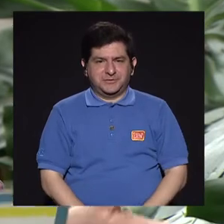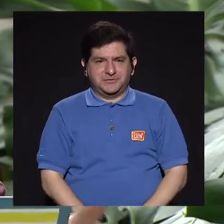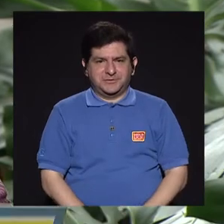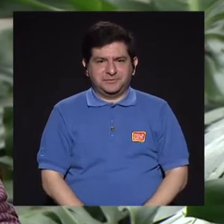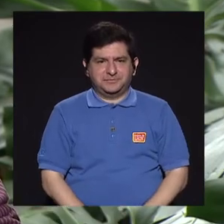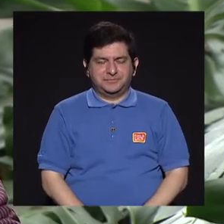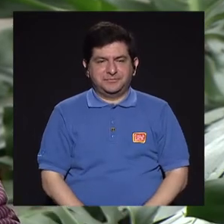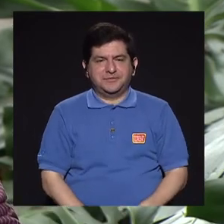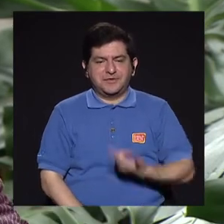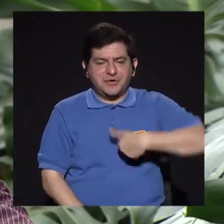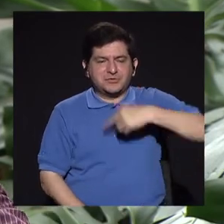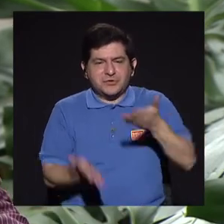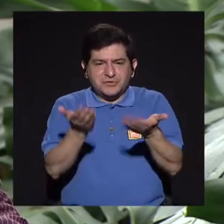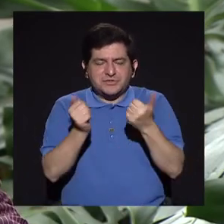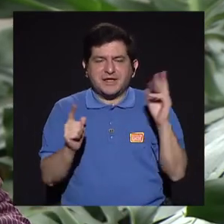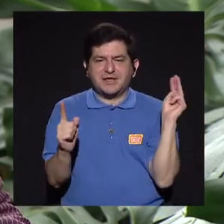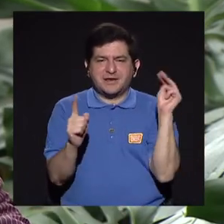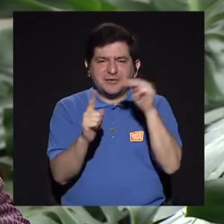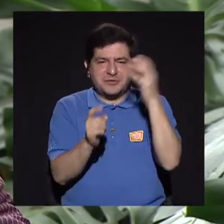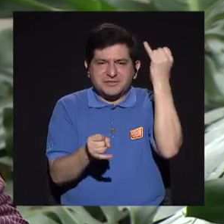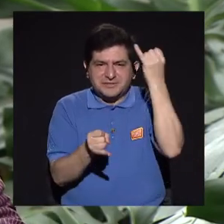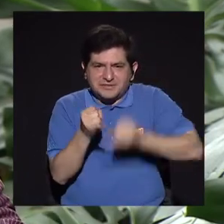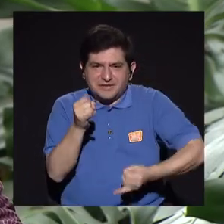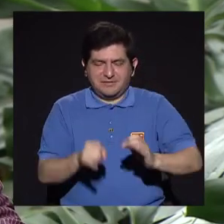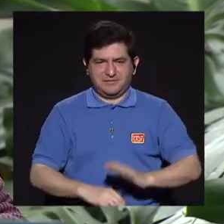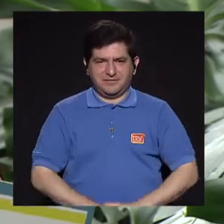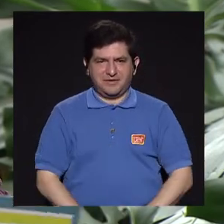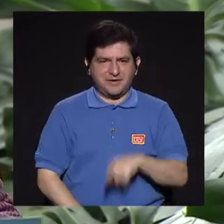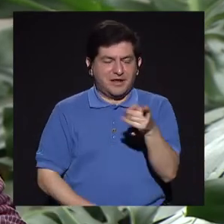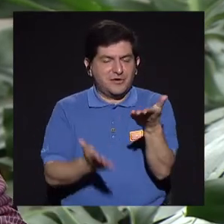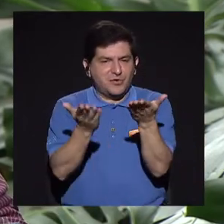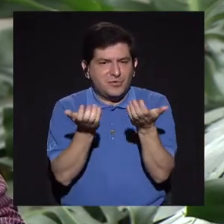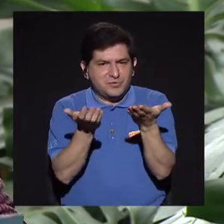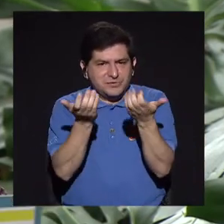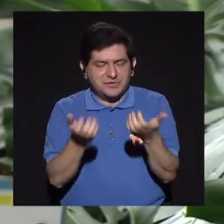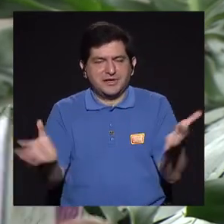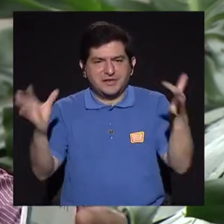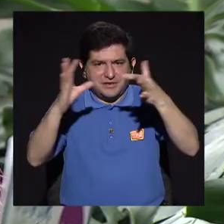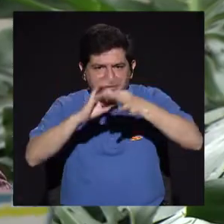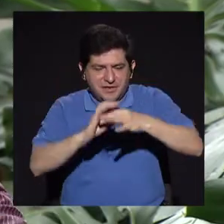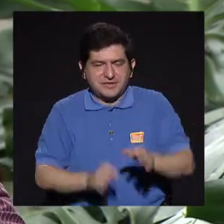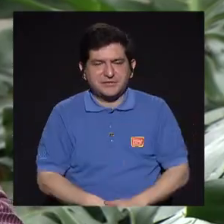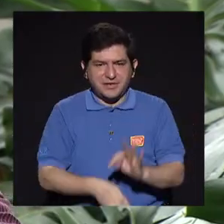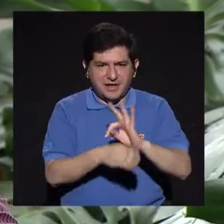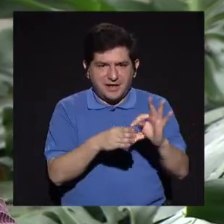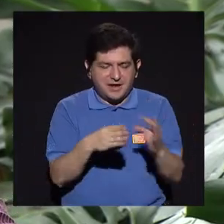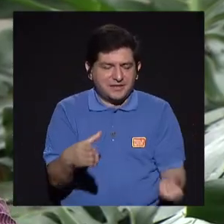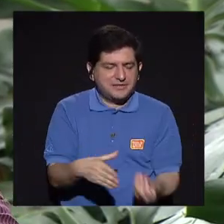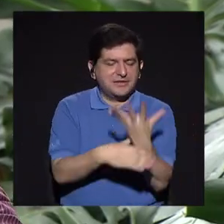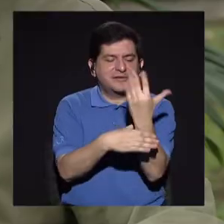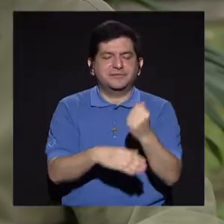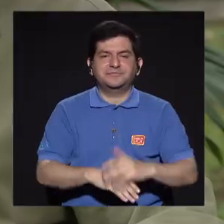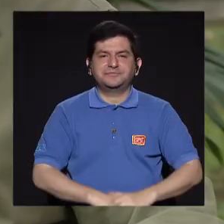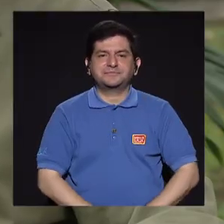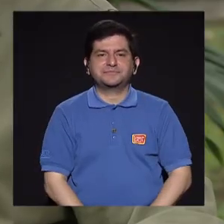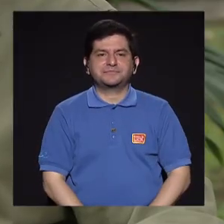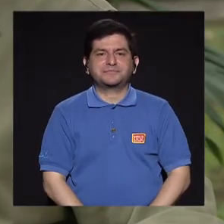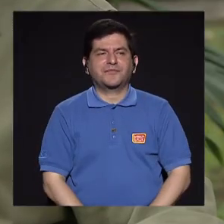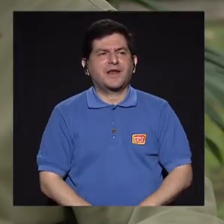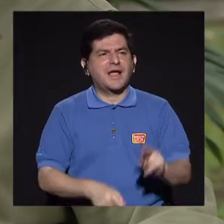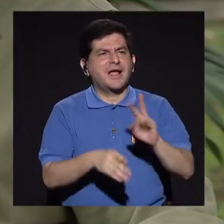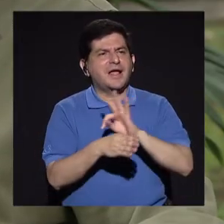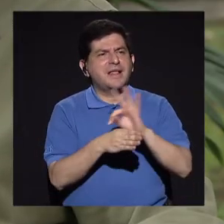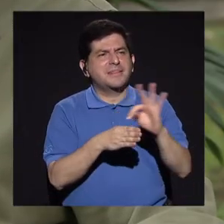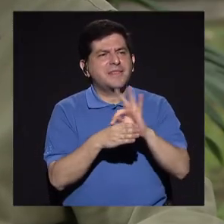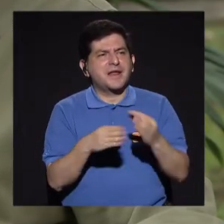programa sin tal vez un mensaje final o una reflexión final que usted quisiera hacernos con respecto a lo que es la terapia floral. La